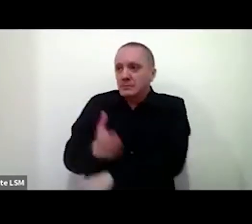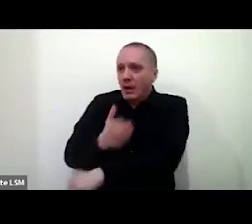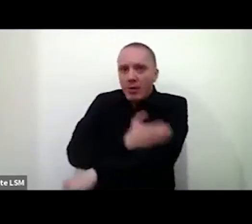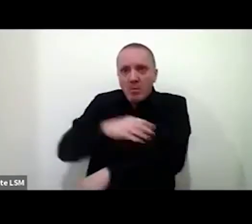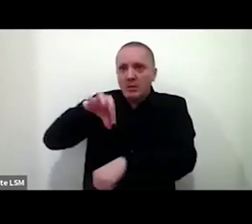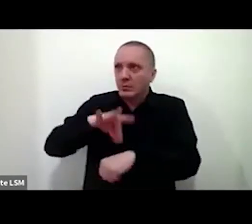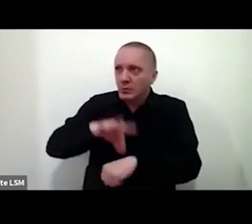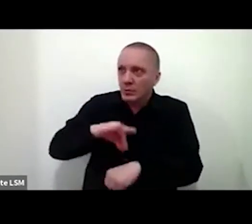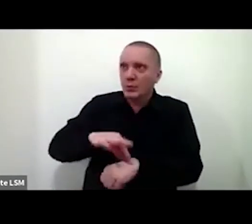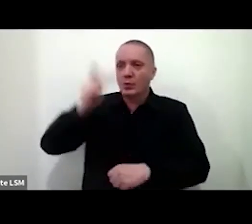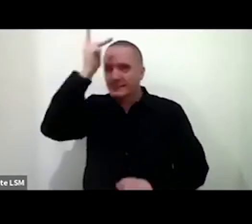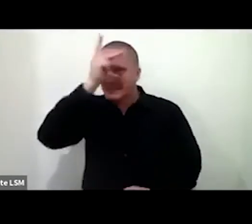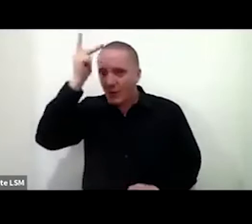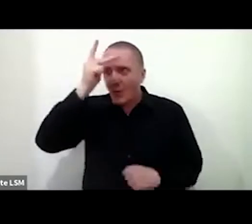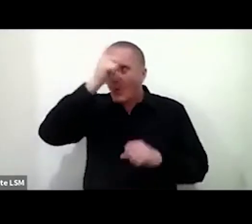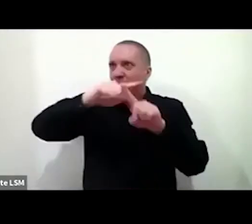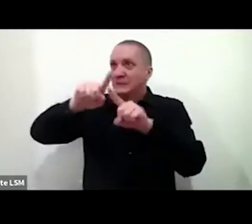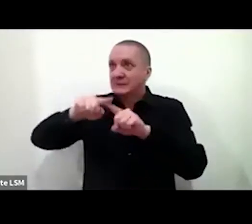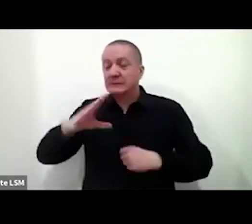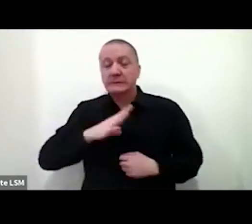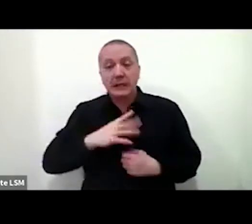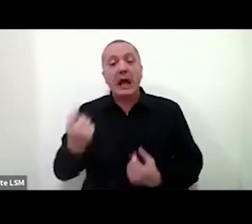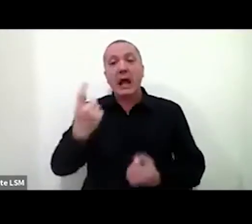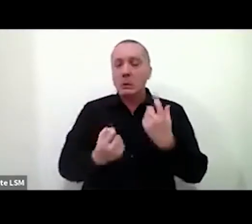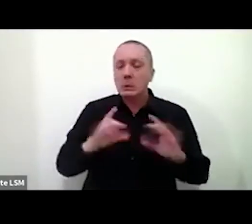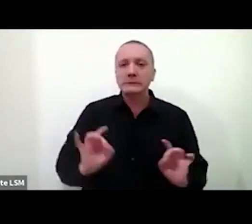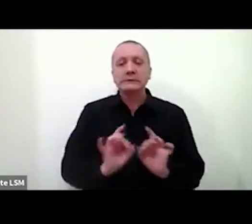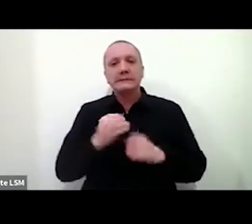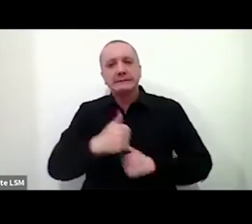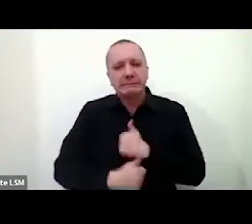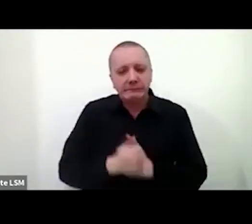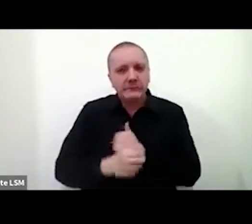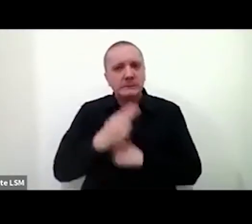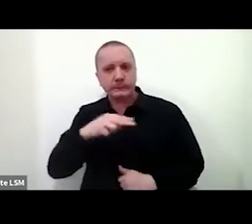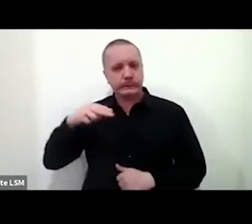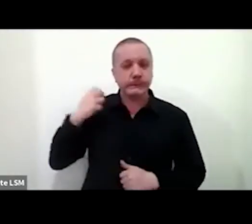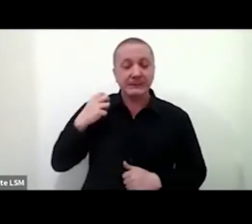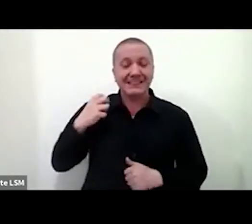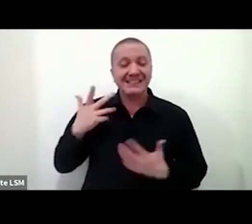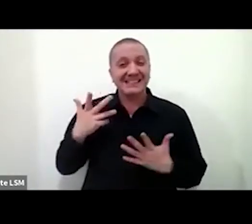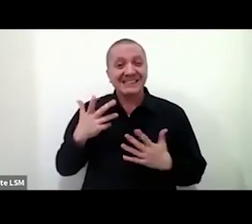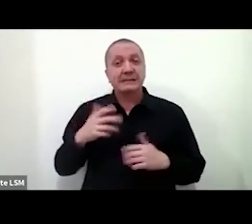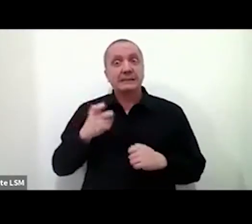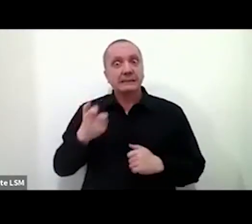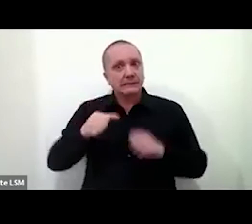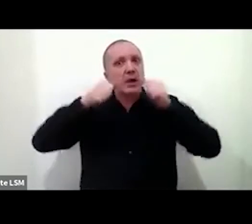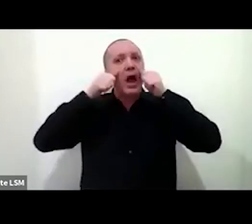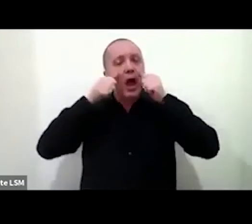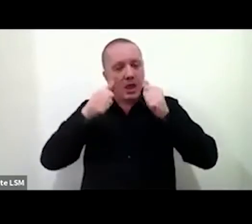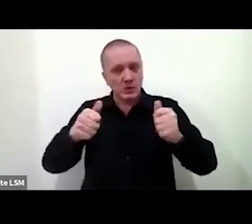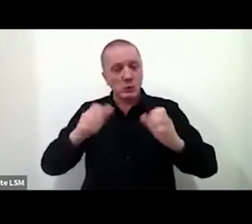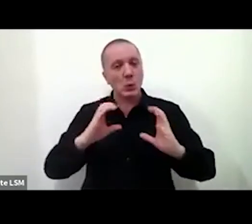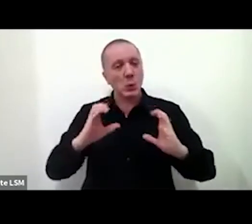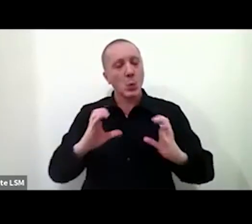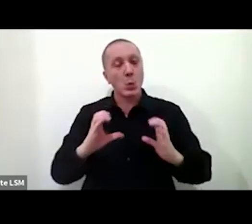rojo. Estamos asistiendo desde las organizaciones en la distribución de medicamentos por enfermedades de